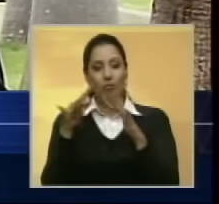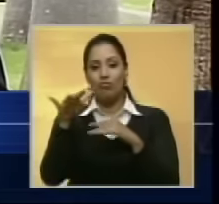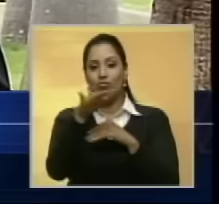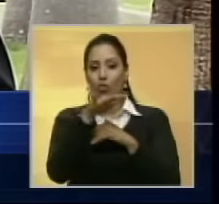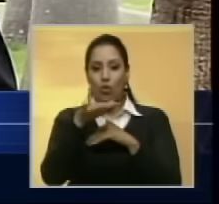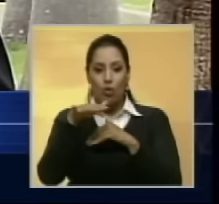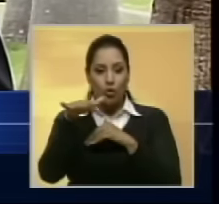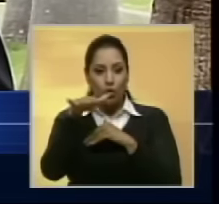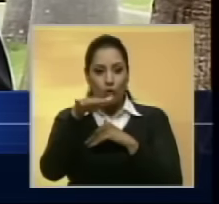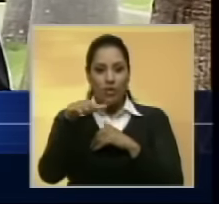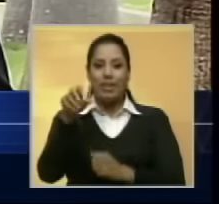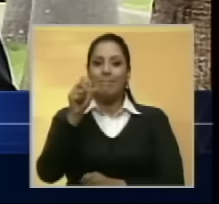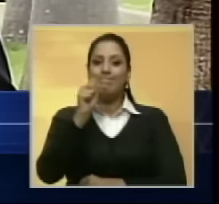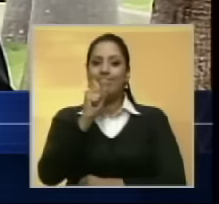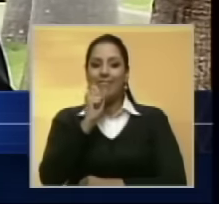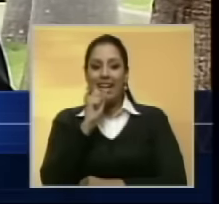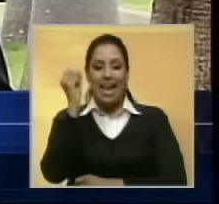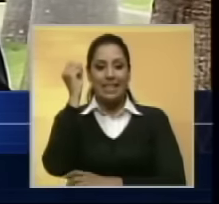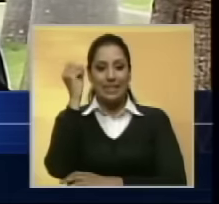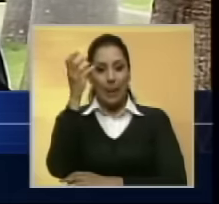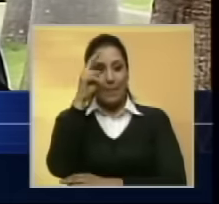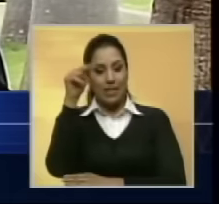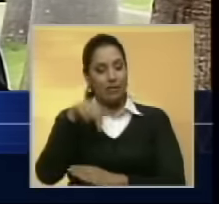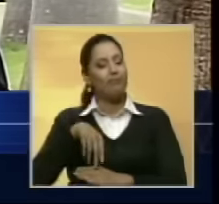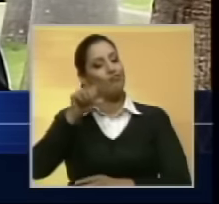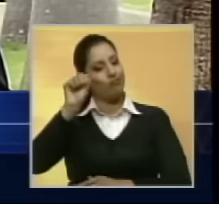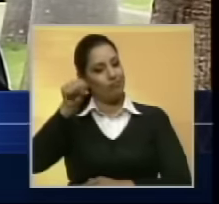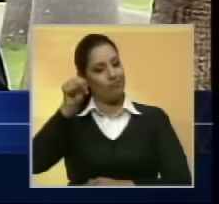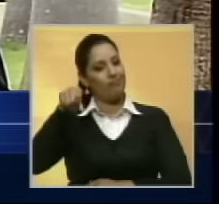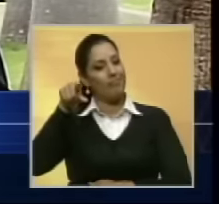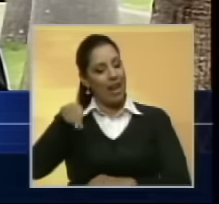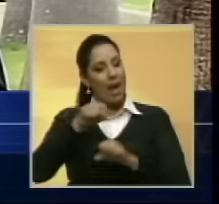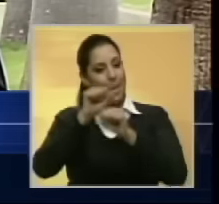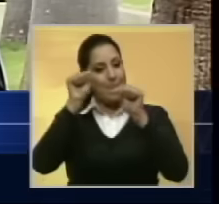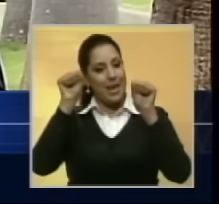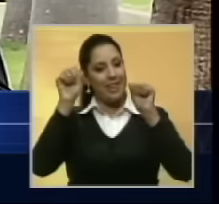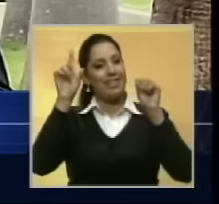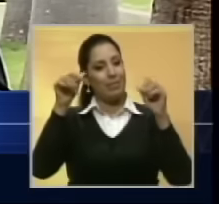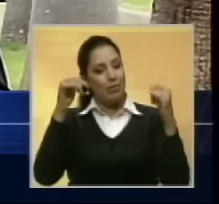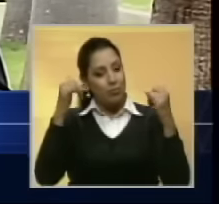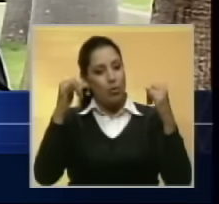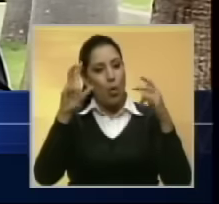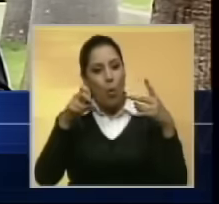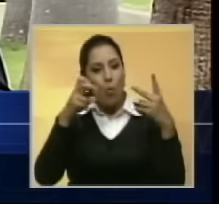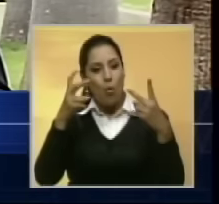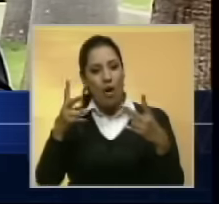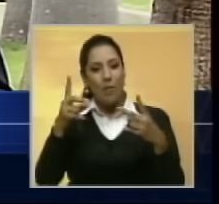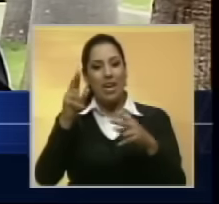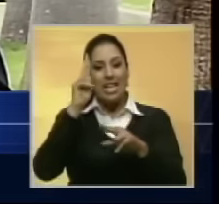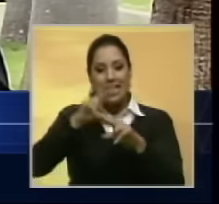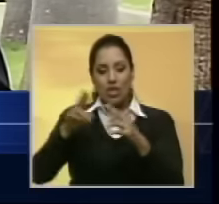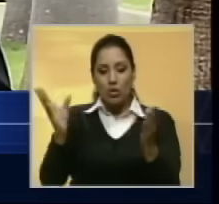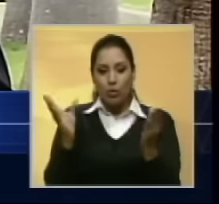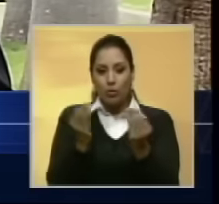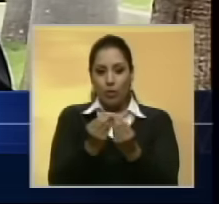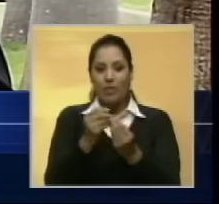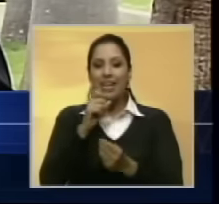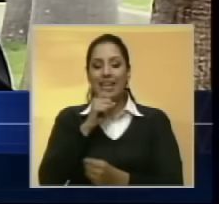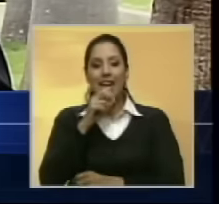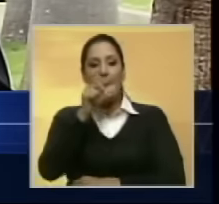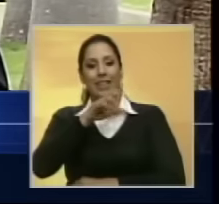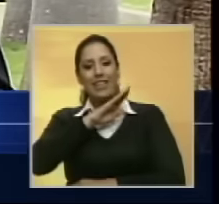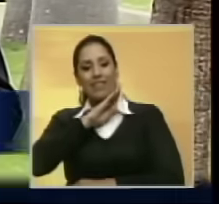la sede de la Asamblea Nacional. Efectivamente, esta mañana también se celebró un acto con niños pacientes del